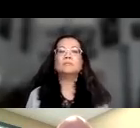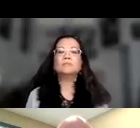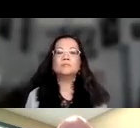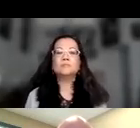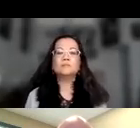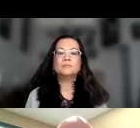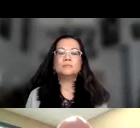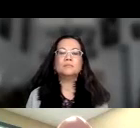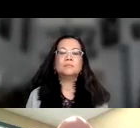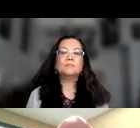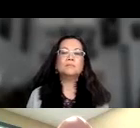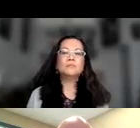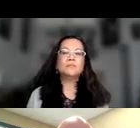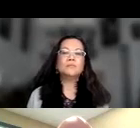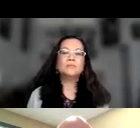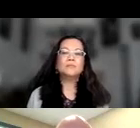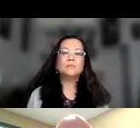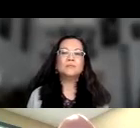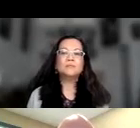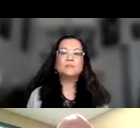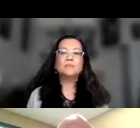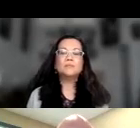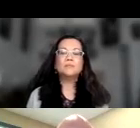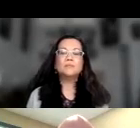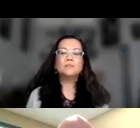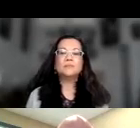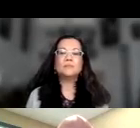necesita contratar a un personal para adicional.